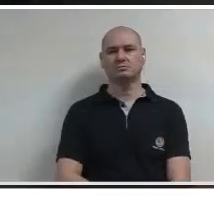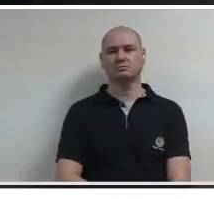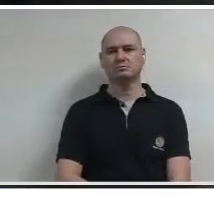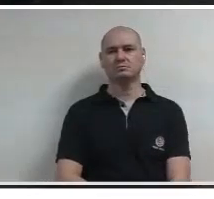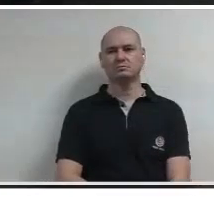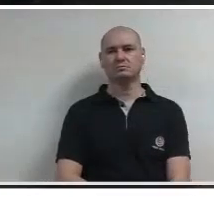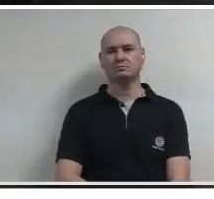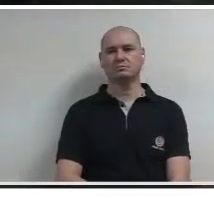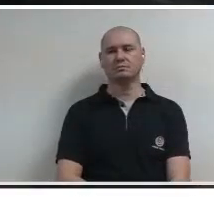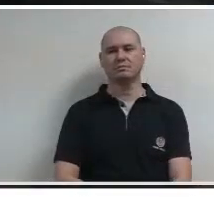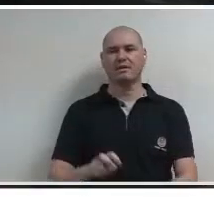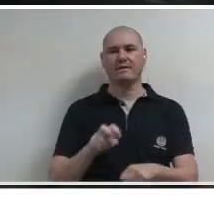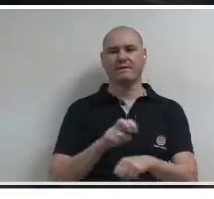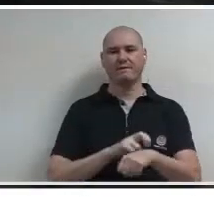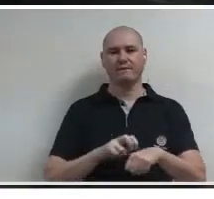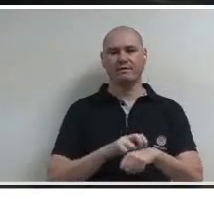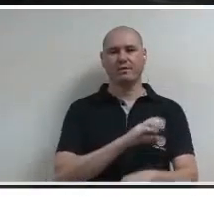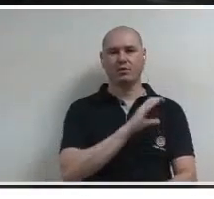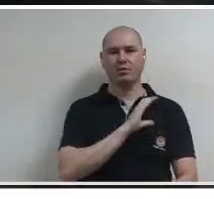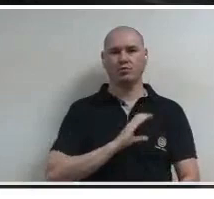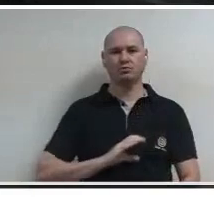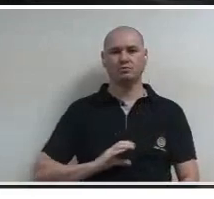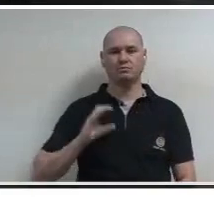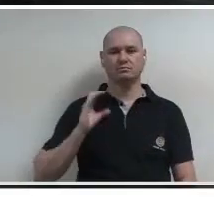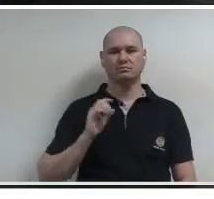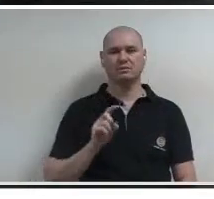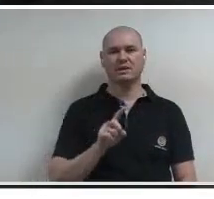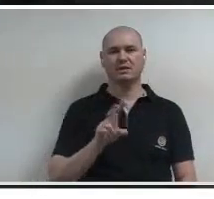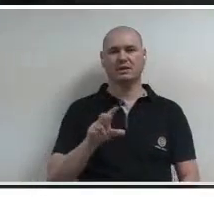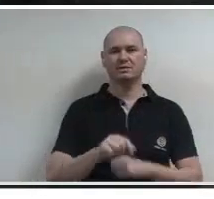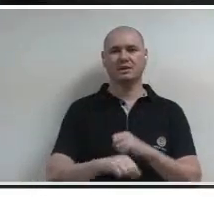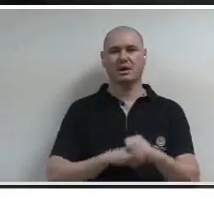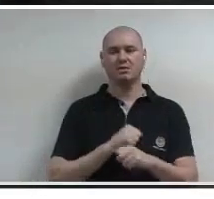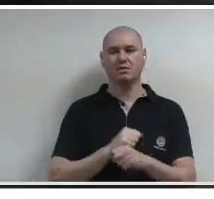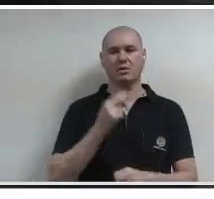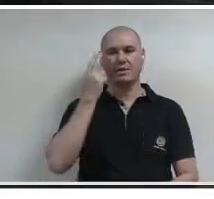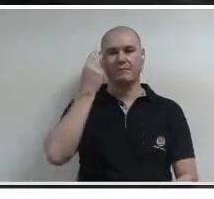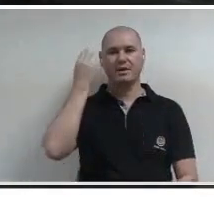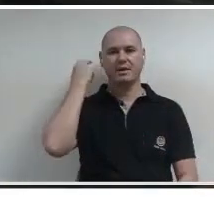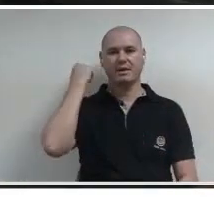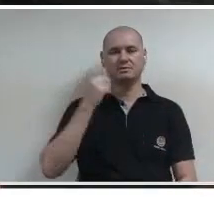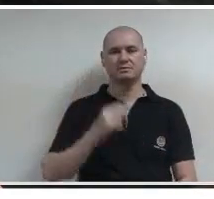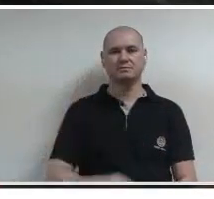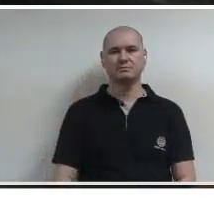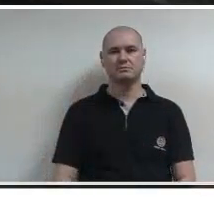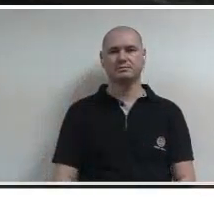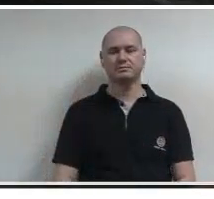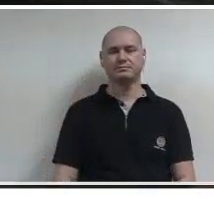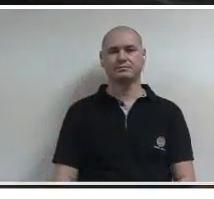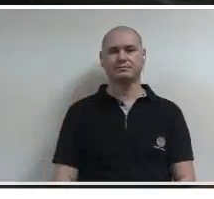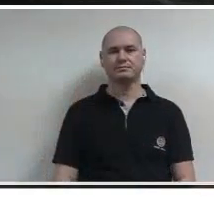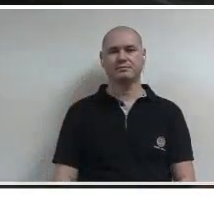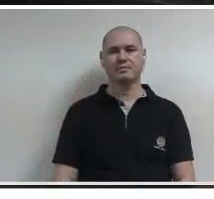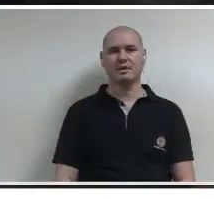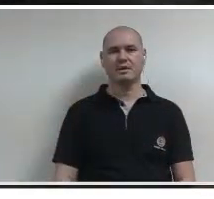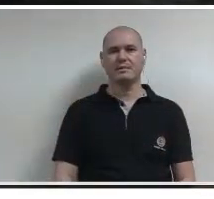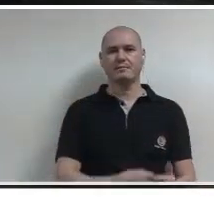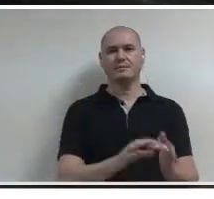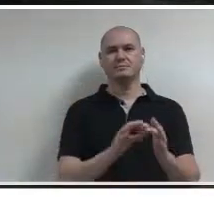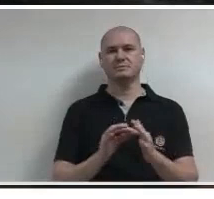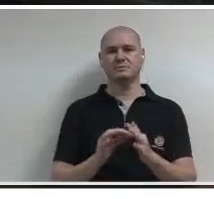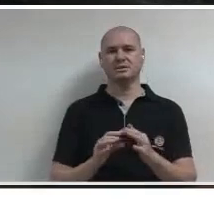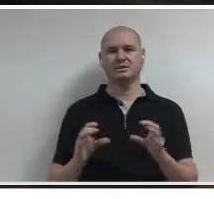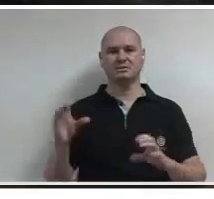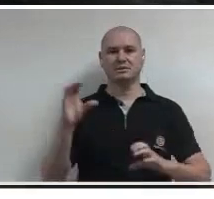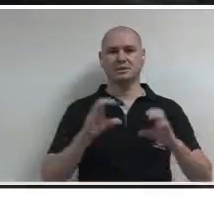514.02 puntos y ahí llega. Ja, hoy Concepción, ¿ve? 13 años de experiencia laboral, ya hizo